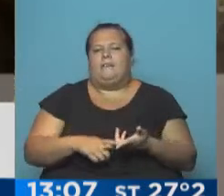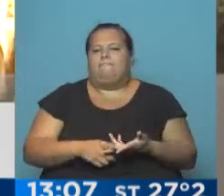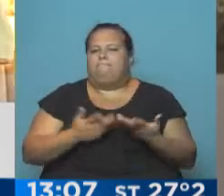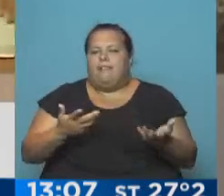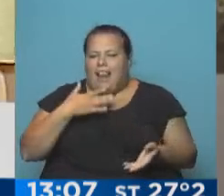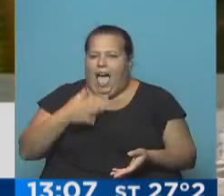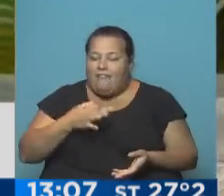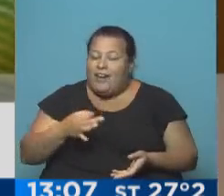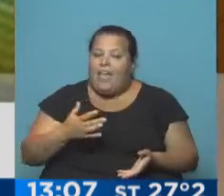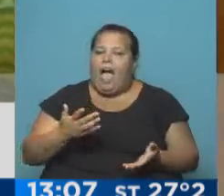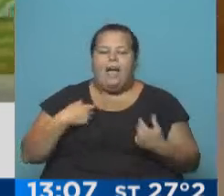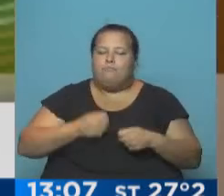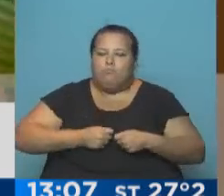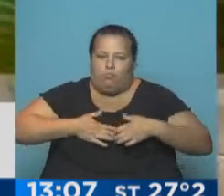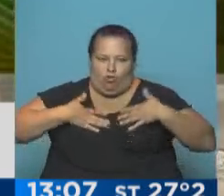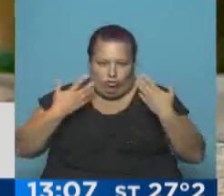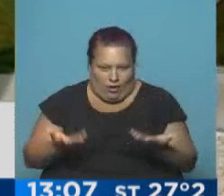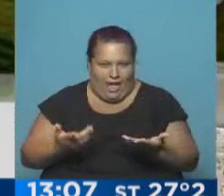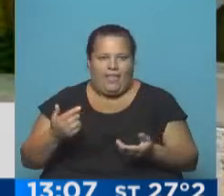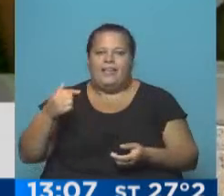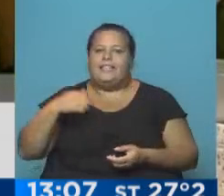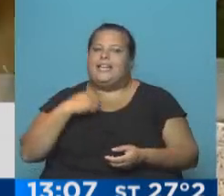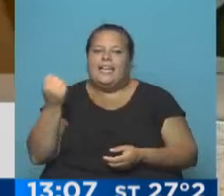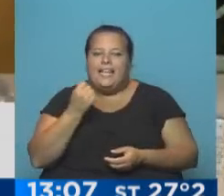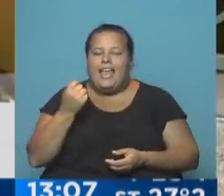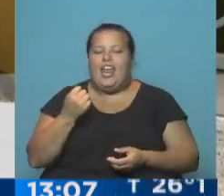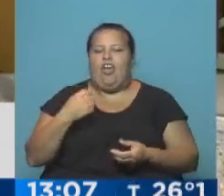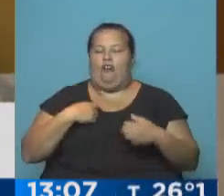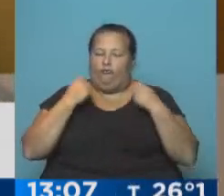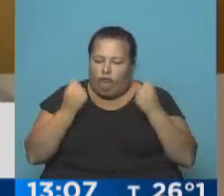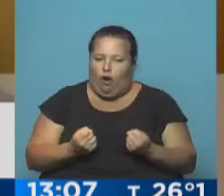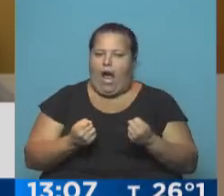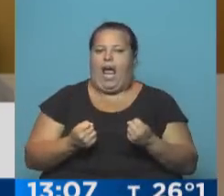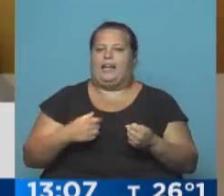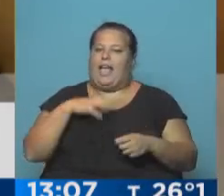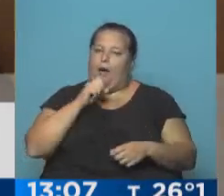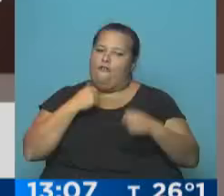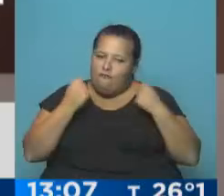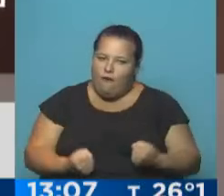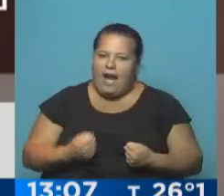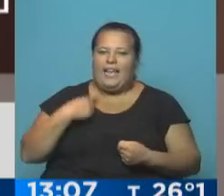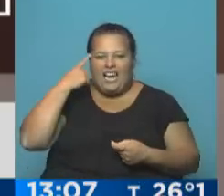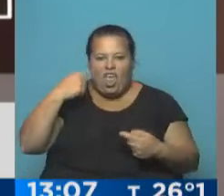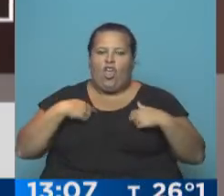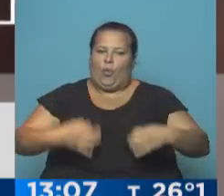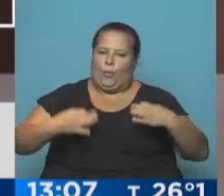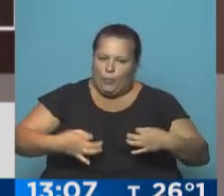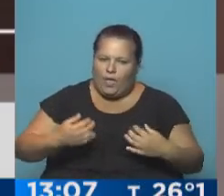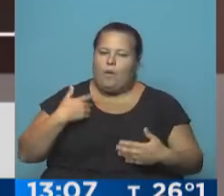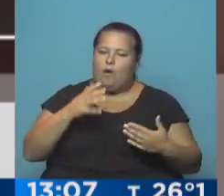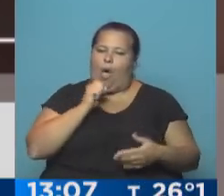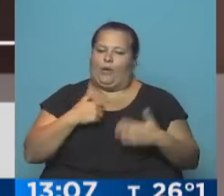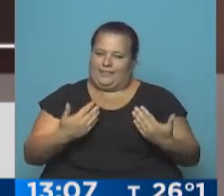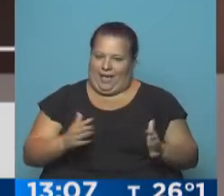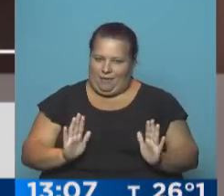La verdad me tiene muy emocionada y estoy tratando de sentirme fuerte, de hacerme fuerte, de creer que estoy muy bien, que lo voy a